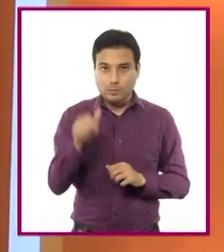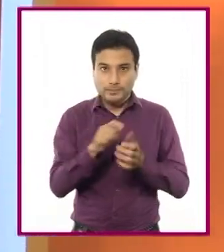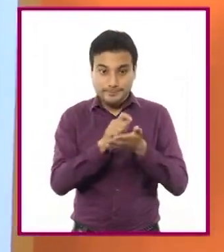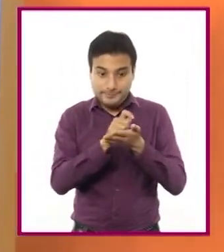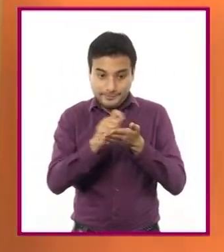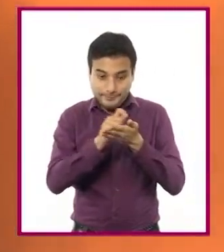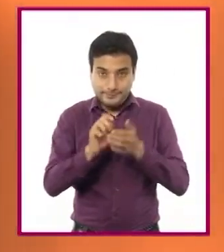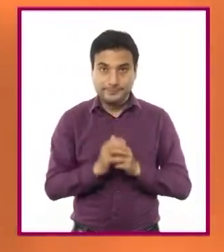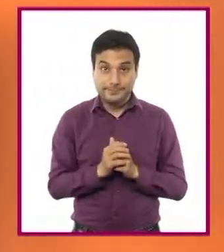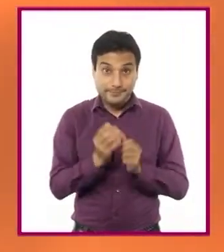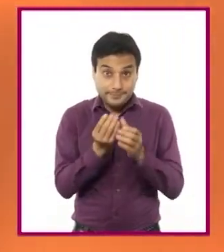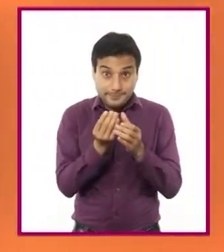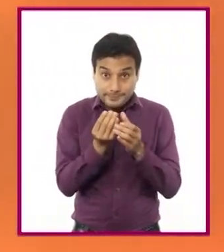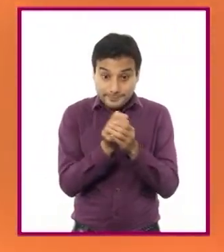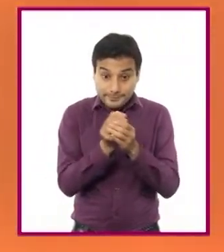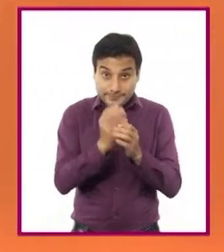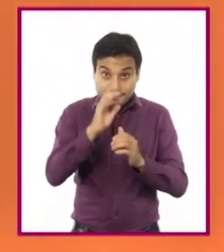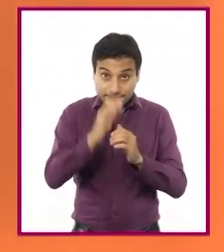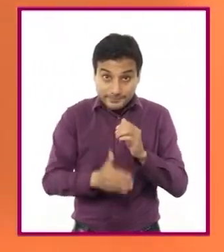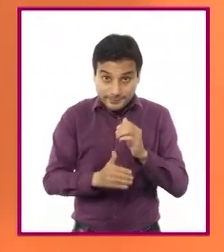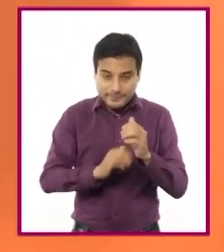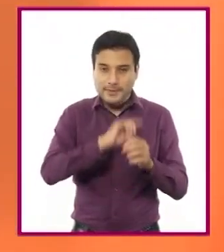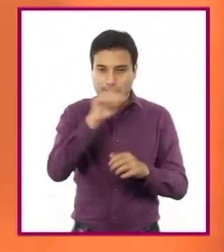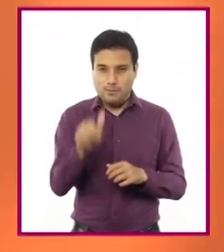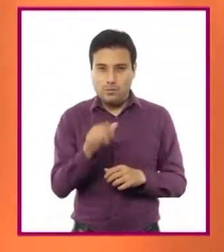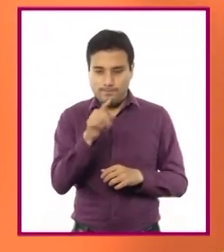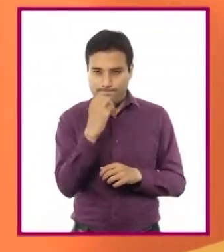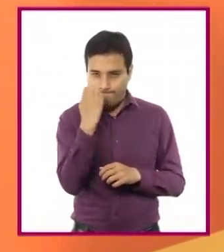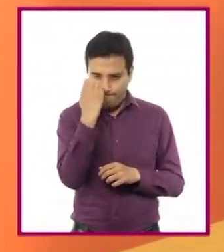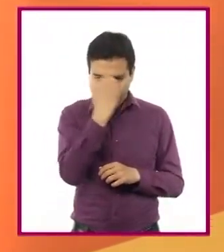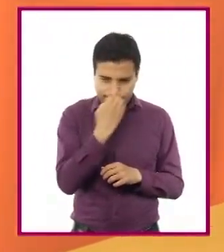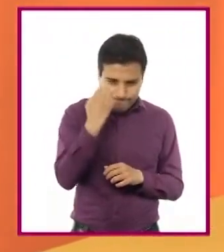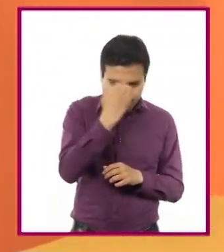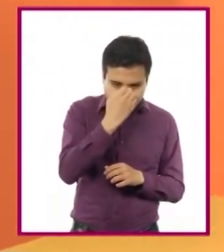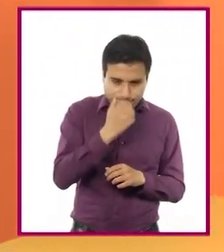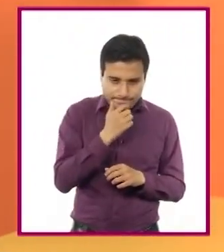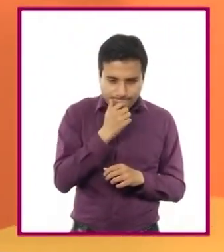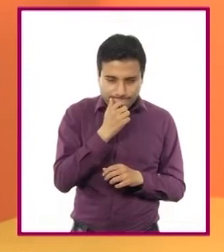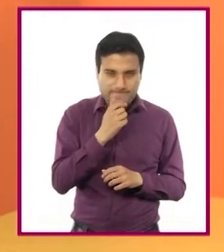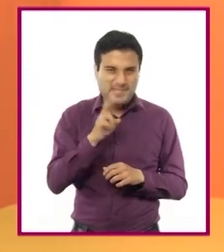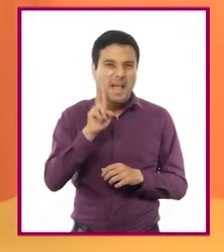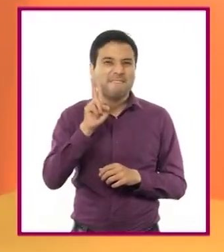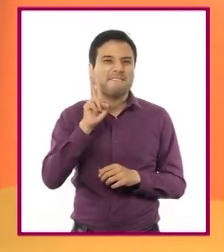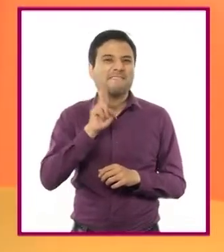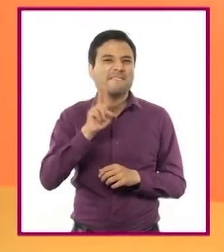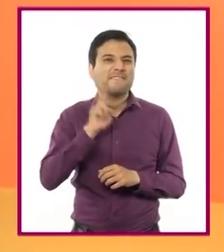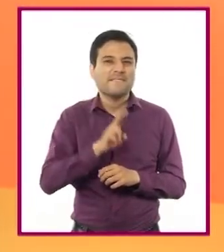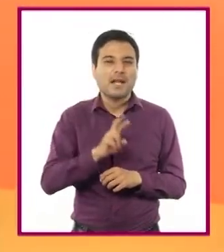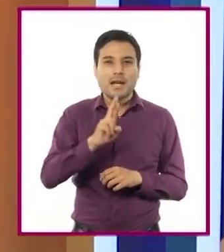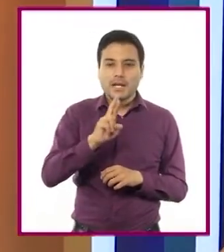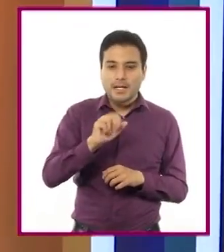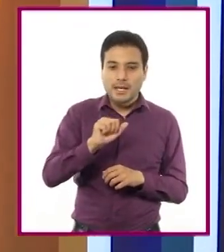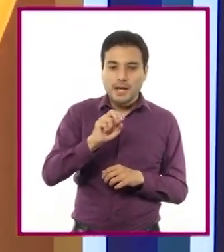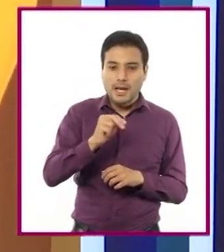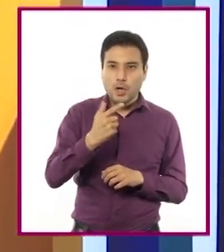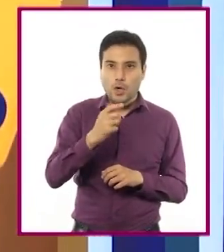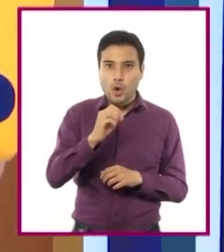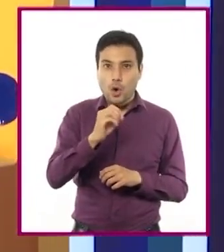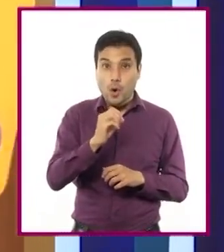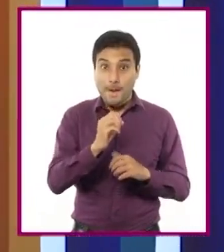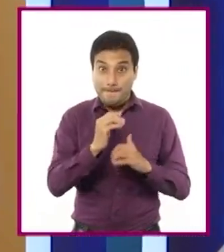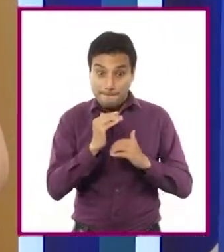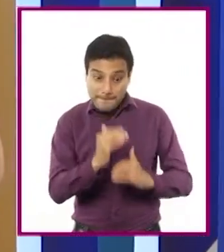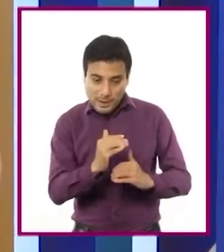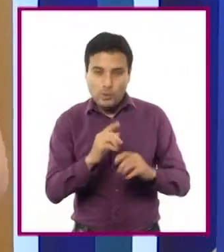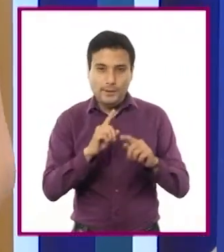de la sesión con lo aprendido, se analizan los resultados para conocer quién tiene el menor rango posible. Me queda